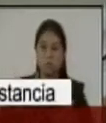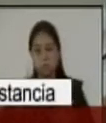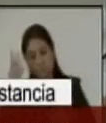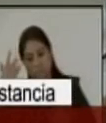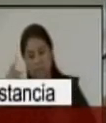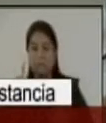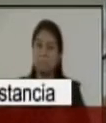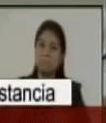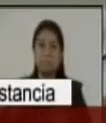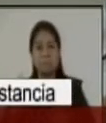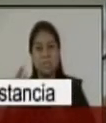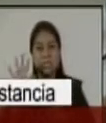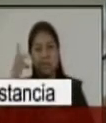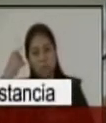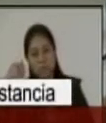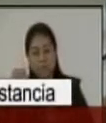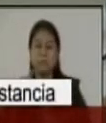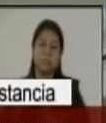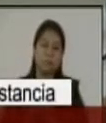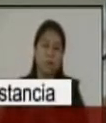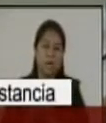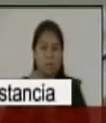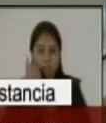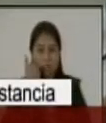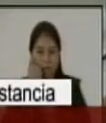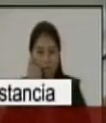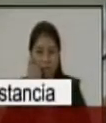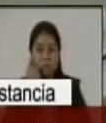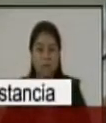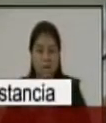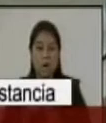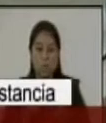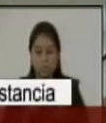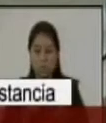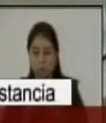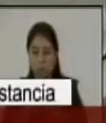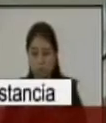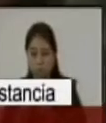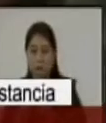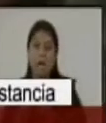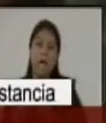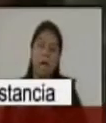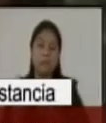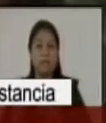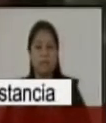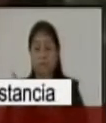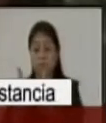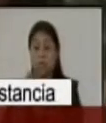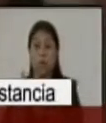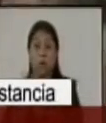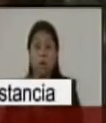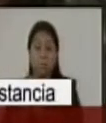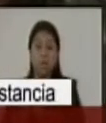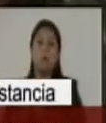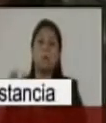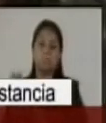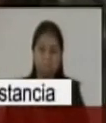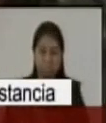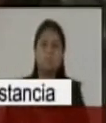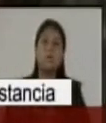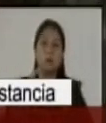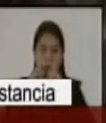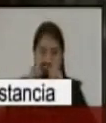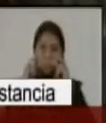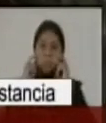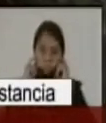domingo podrían ser disposiciones que vayan a ir encaminadas a la obligatoriedad del uso de la mascarilla, pero a